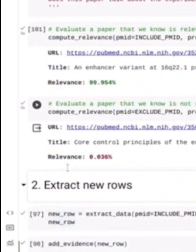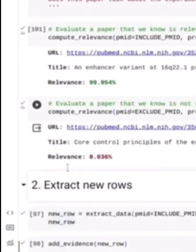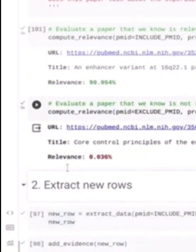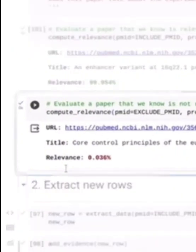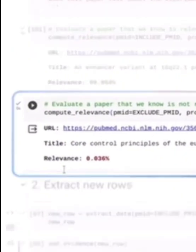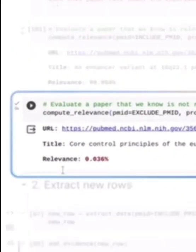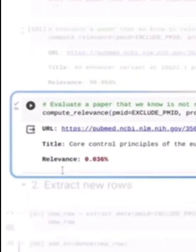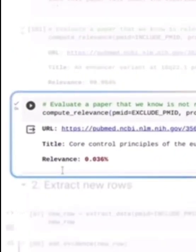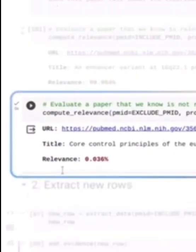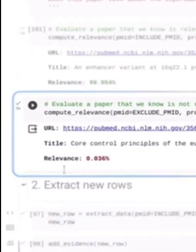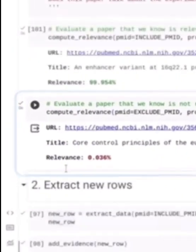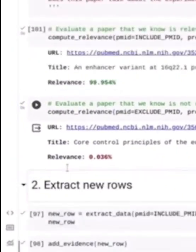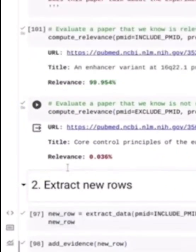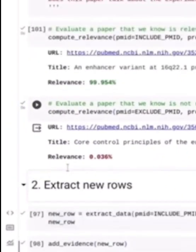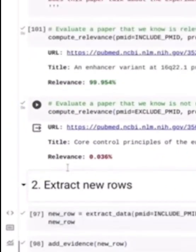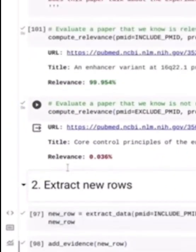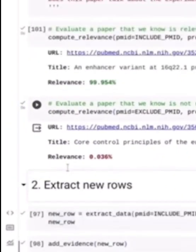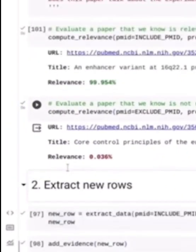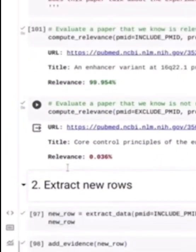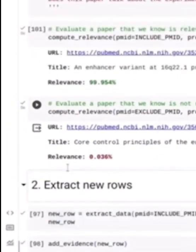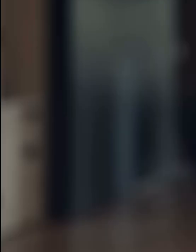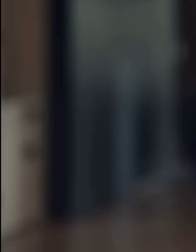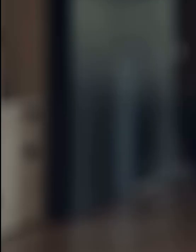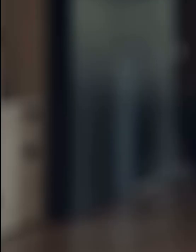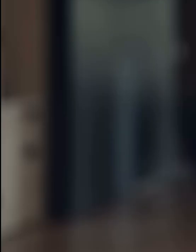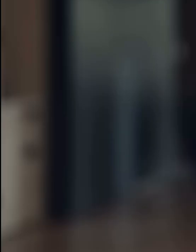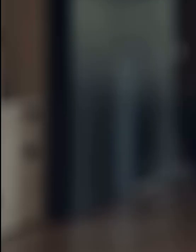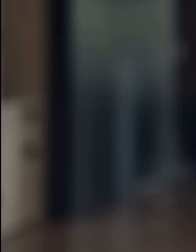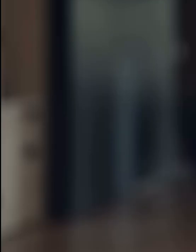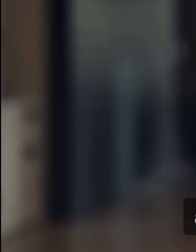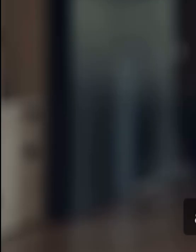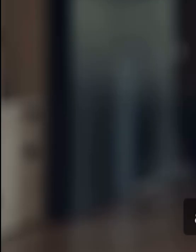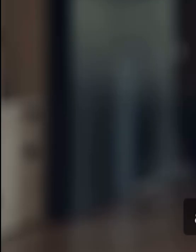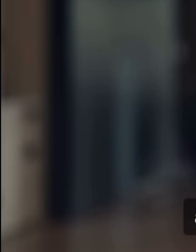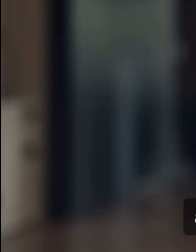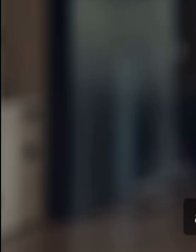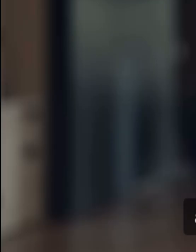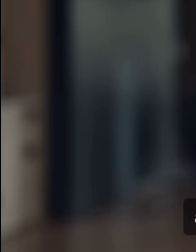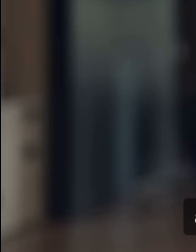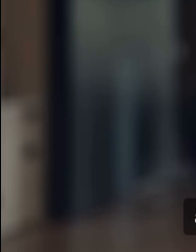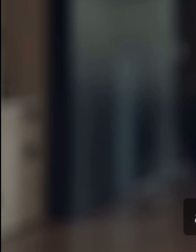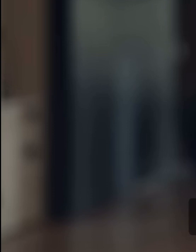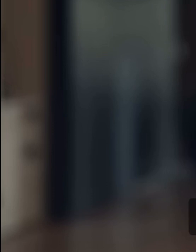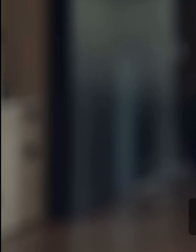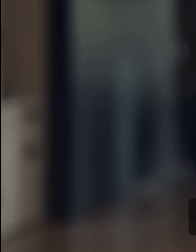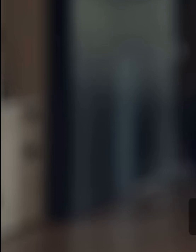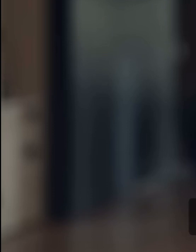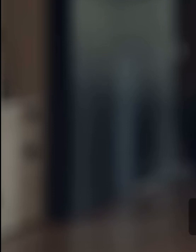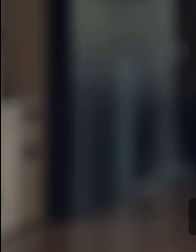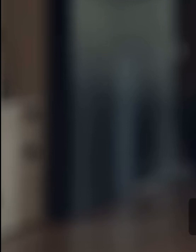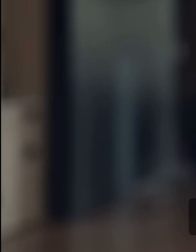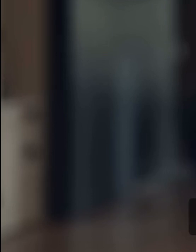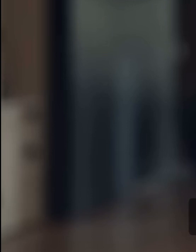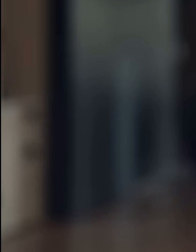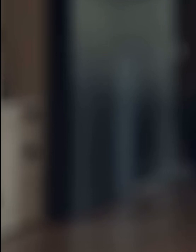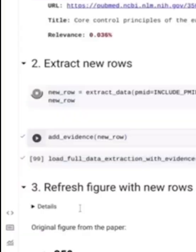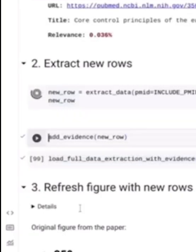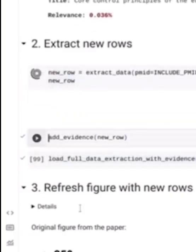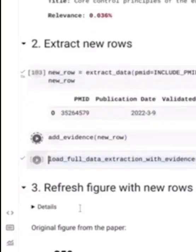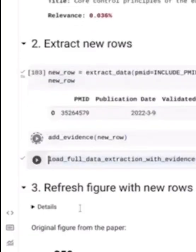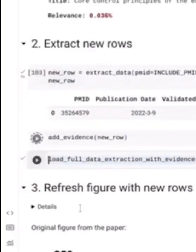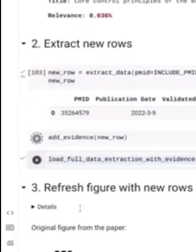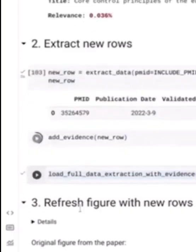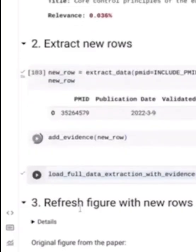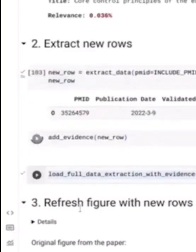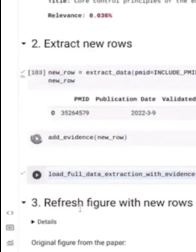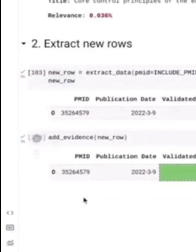formatos Nano la más sencilla en forma de aplicación para teléfonos celulares pro y Ultra Esta última la más potente